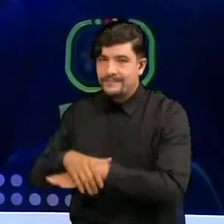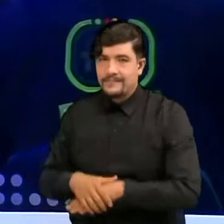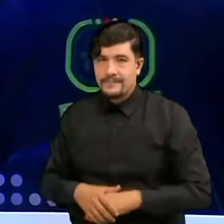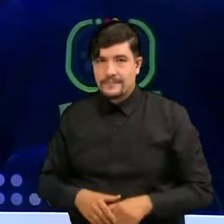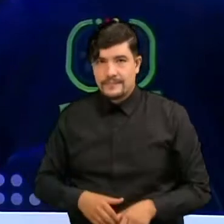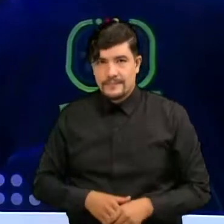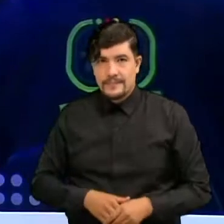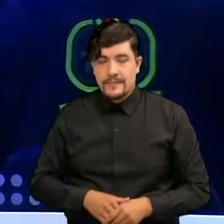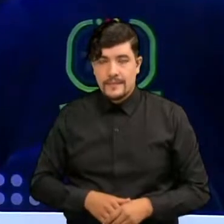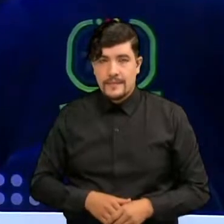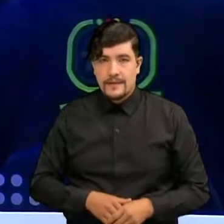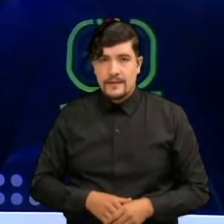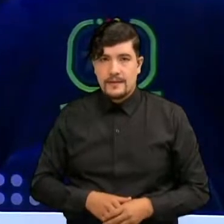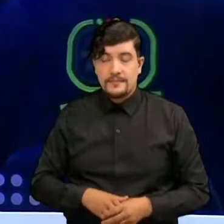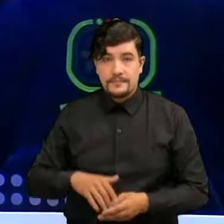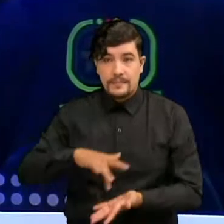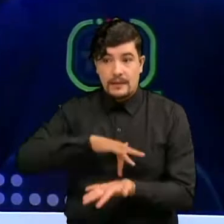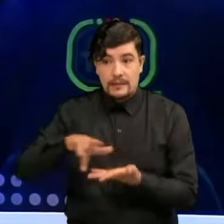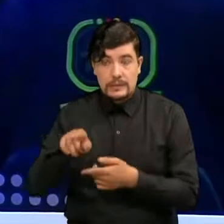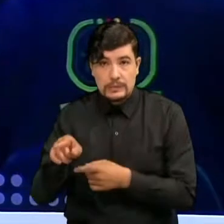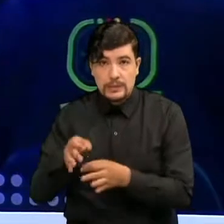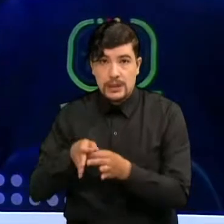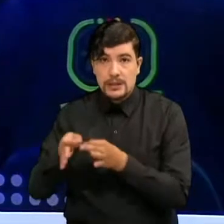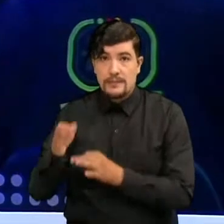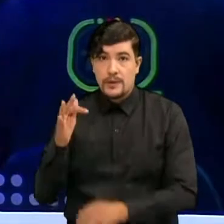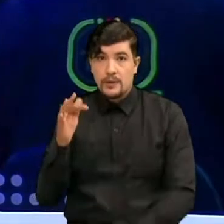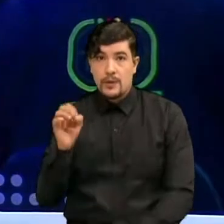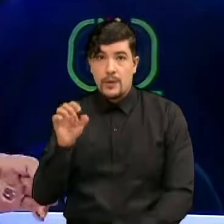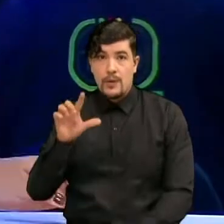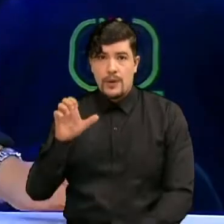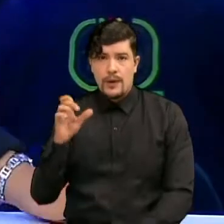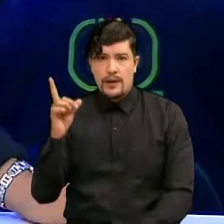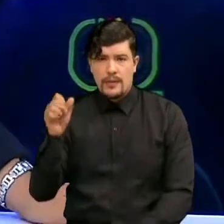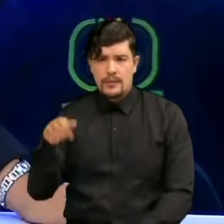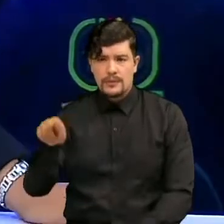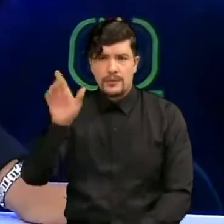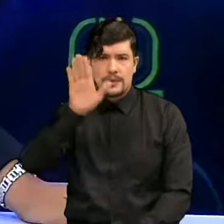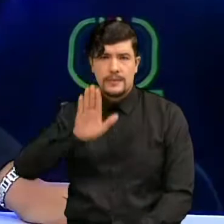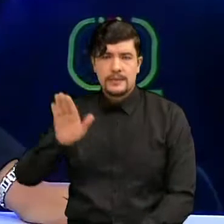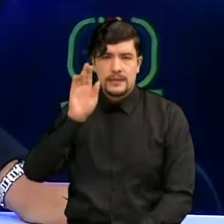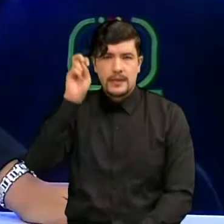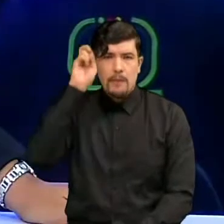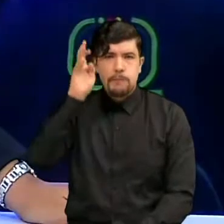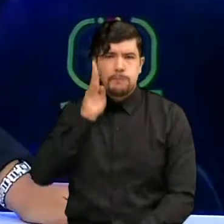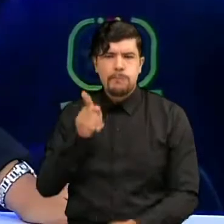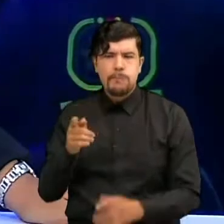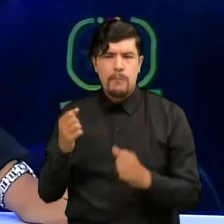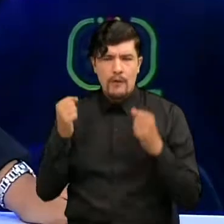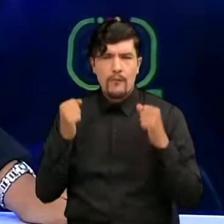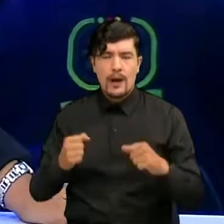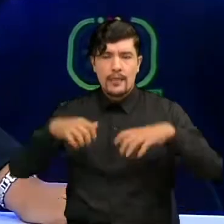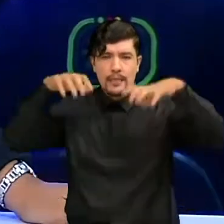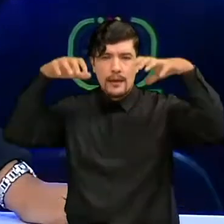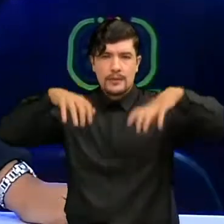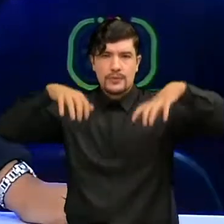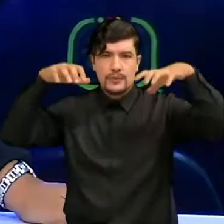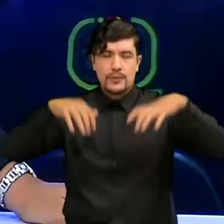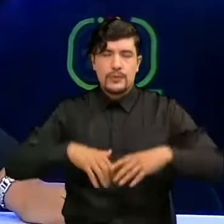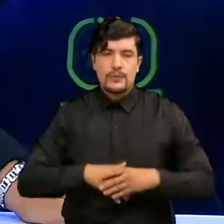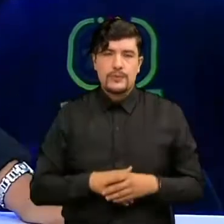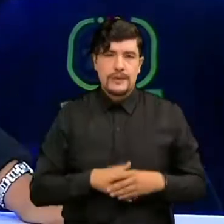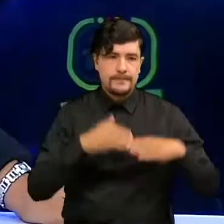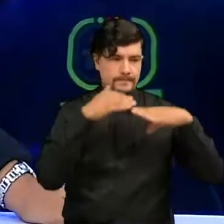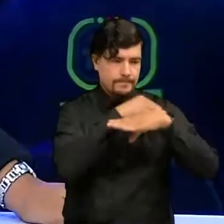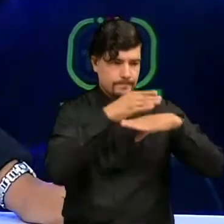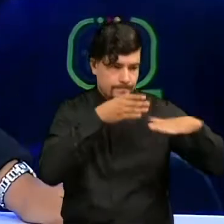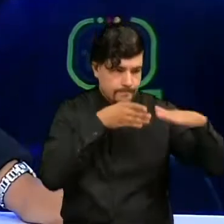también en emergencia se encuentra el municipio de toledo el norte de santander por las fuertes lluvias que se presentan vías de acceso y viviendas afectadas